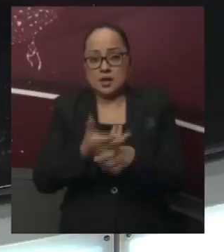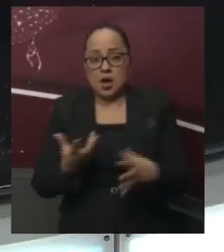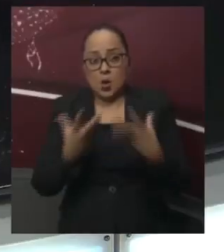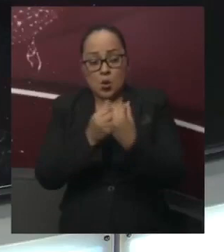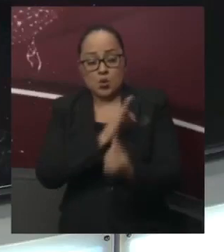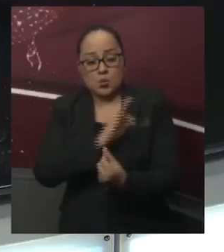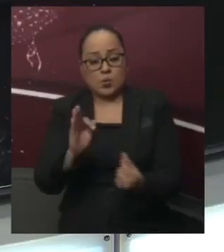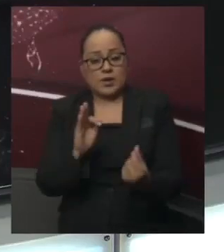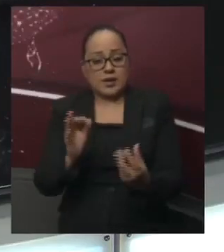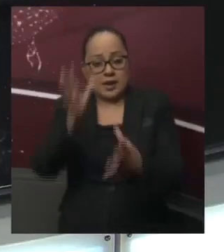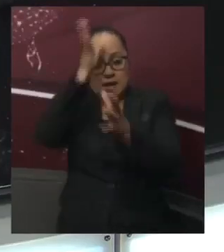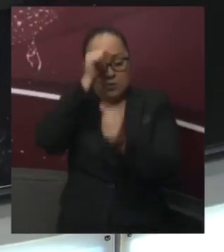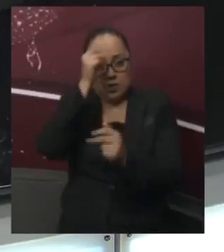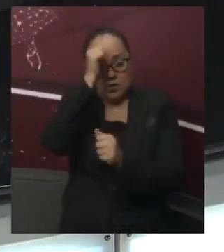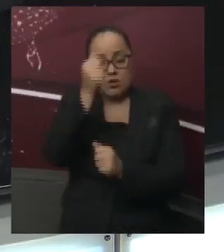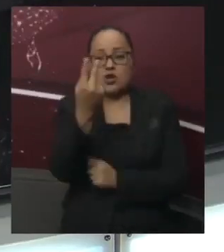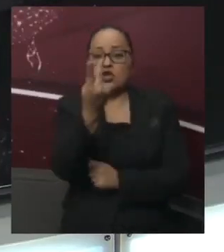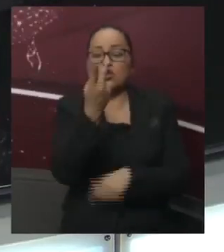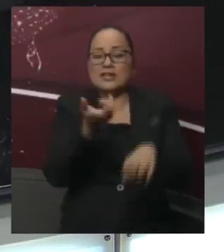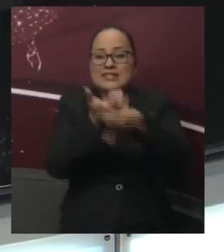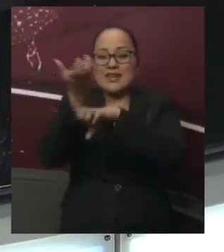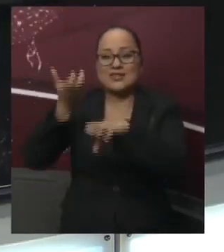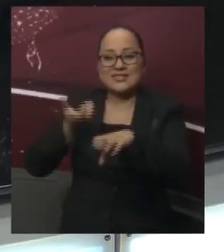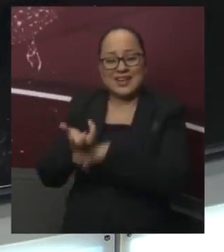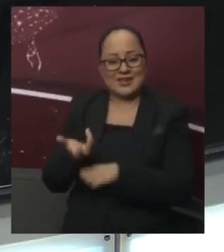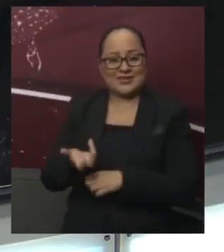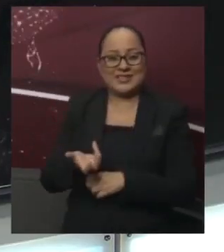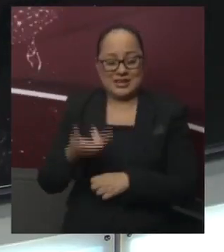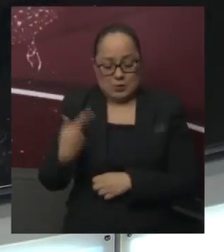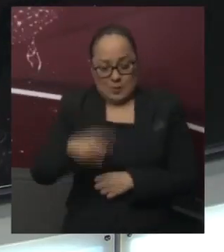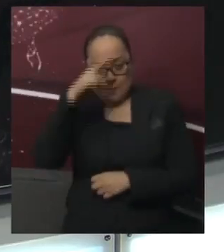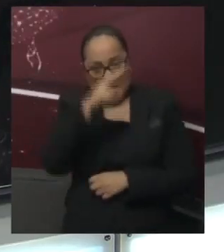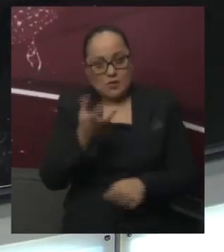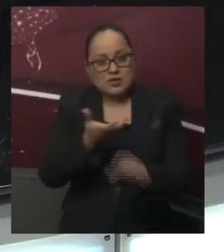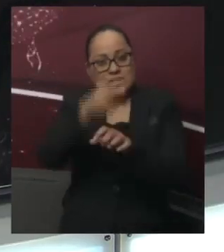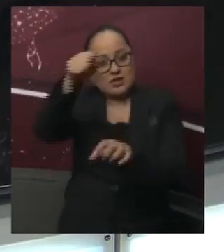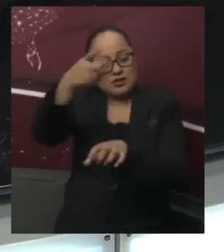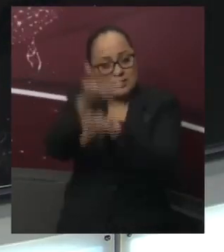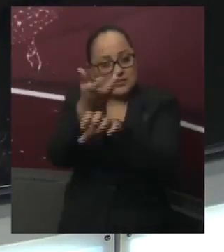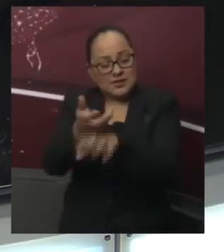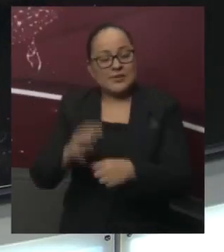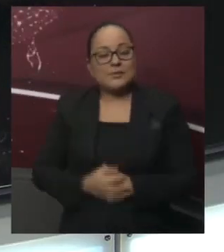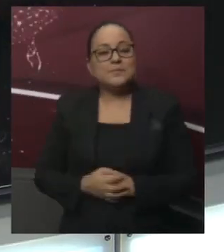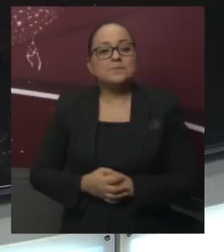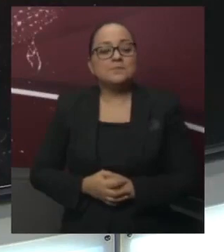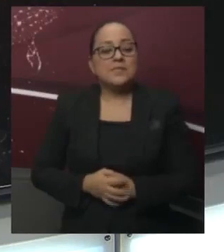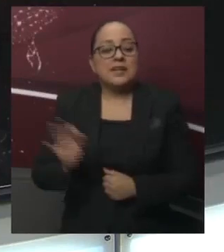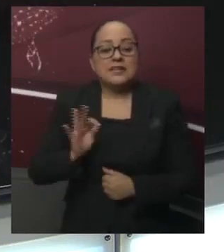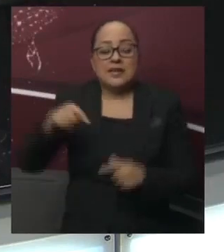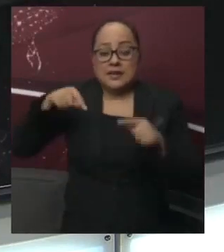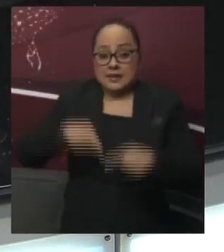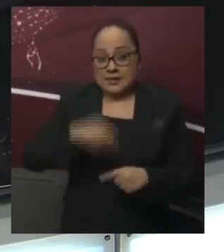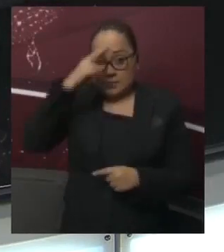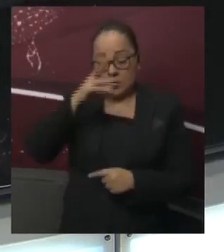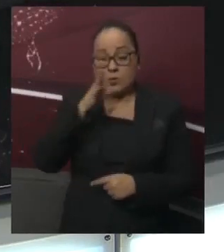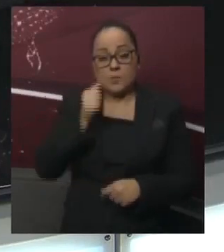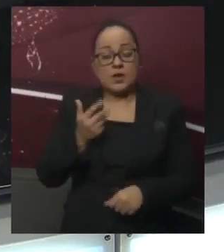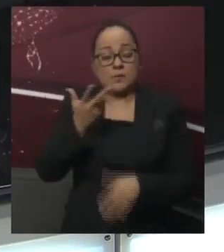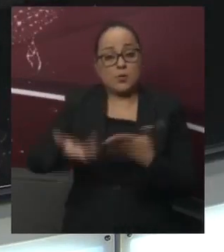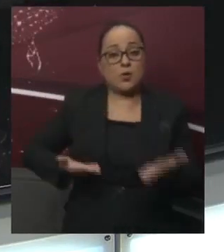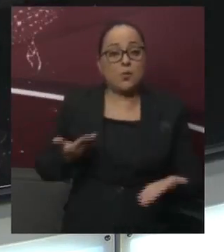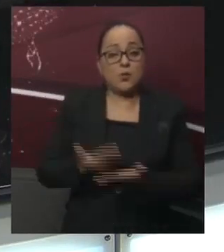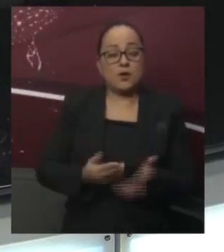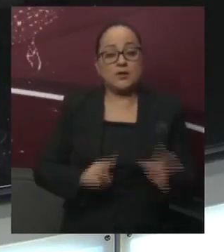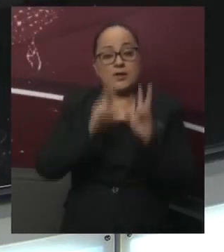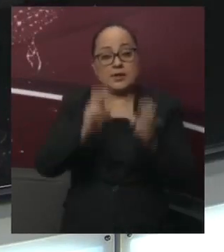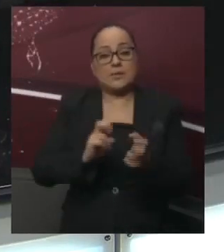acuerdos biestatales, ¿sí? Si acaso la Federación en México no alcanza a meter el tema en la